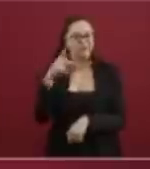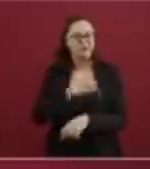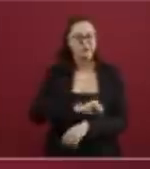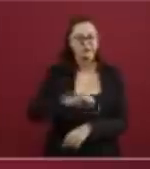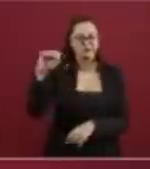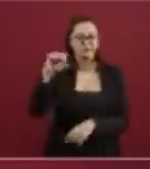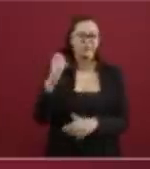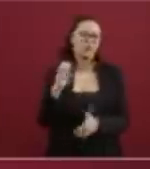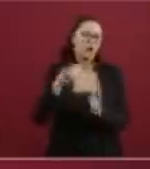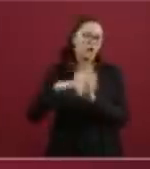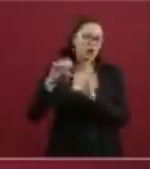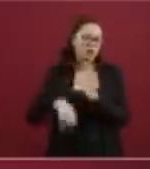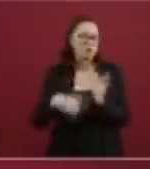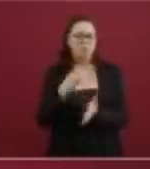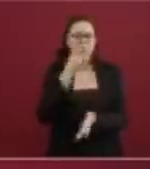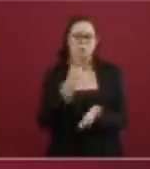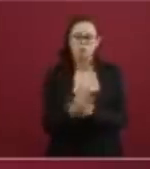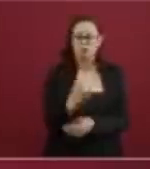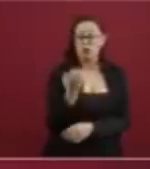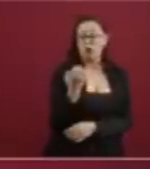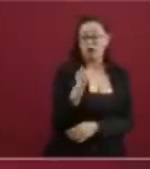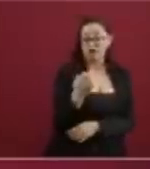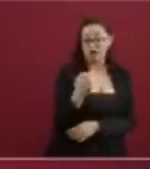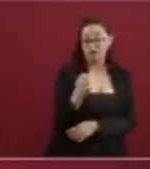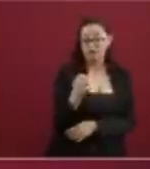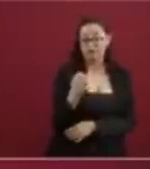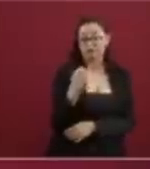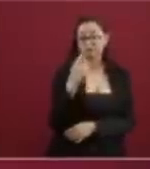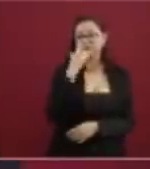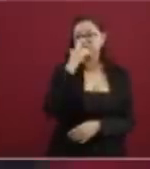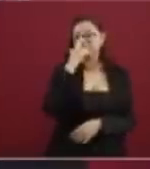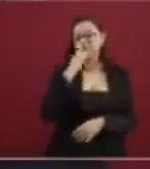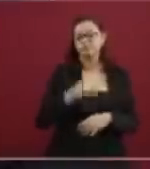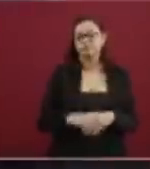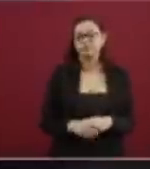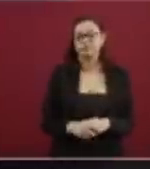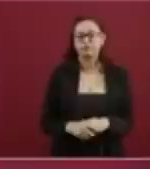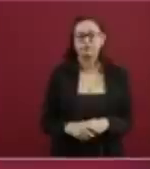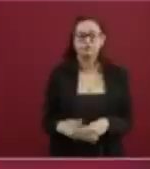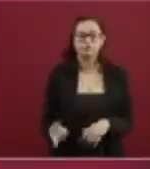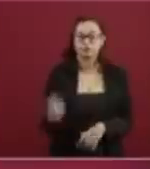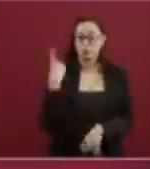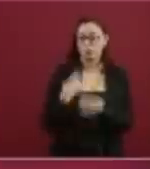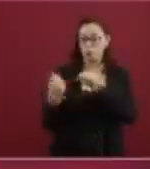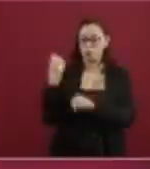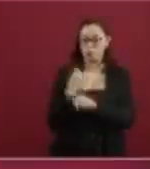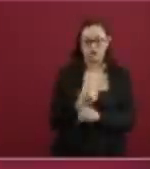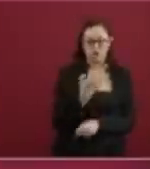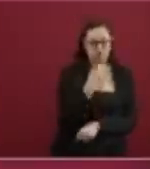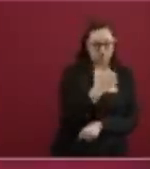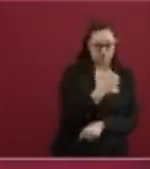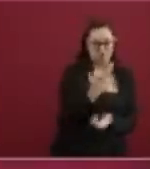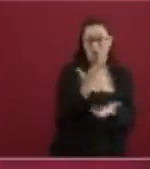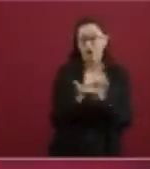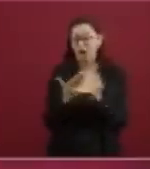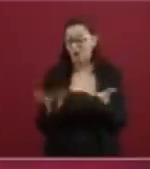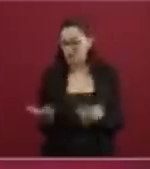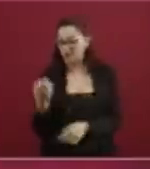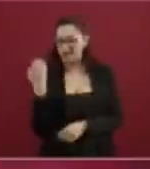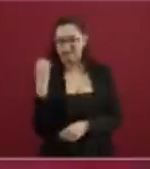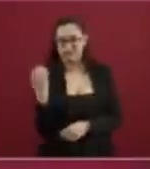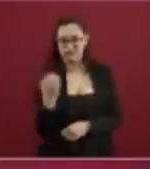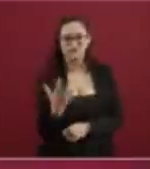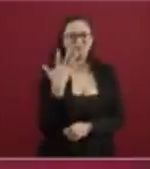enero. Ayer se habló de que hay un incremento del 5%